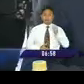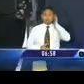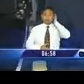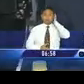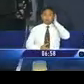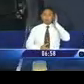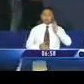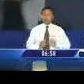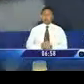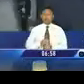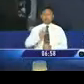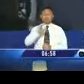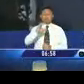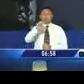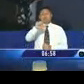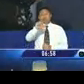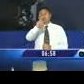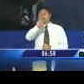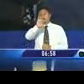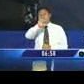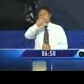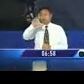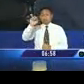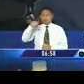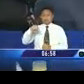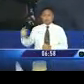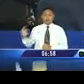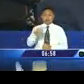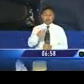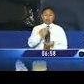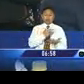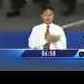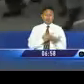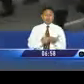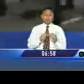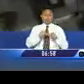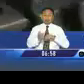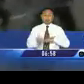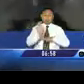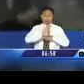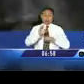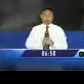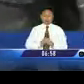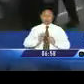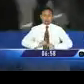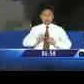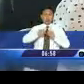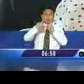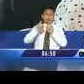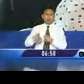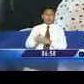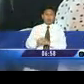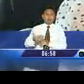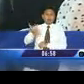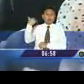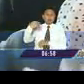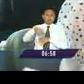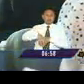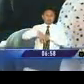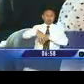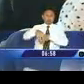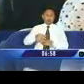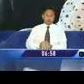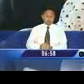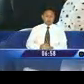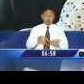Patricio Carrillo fue llamado a la Comisión de Garantías Constitucionales de la Asamblea a comparecer por el paro. Tenemos nosotros